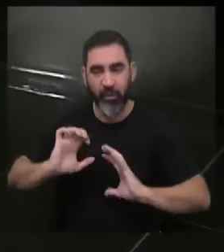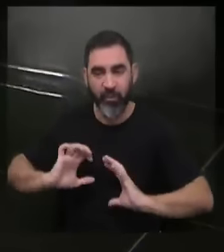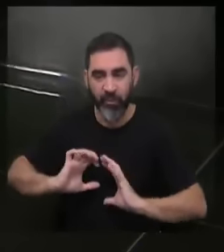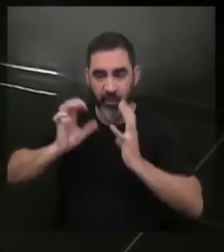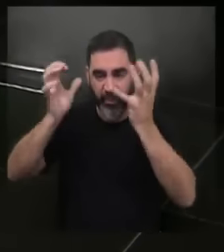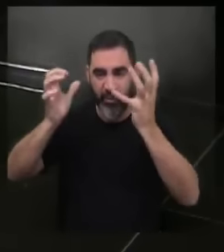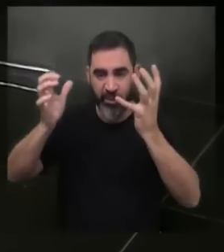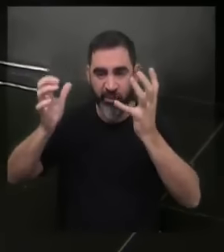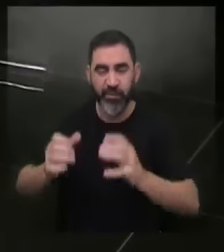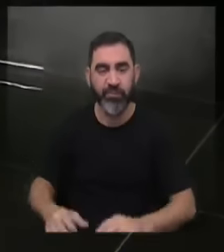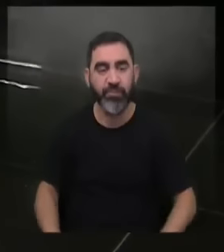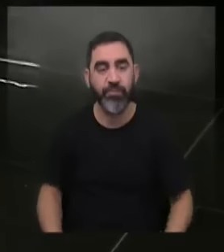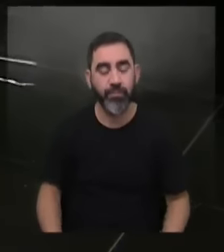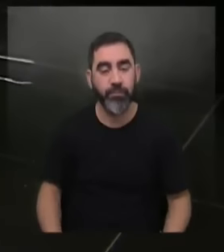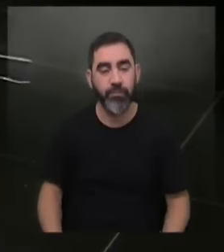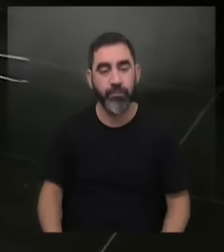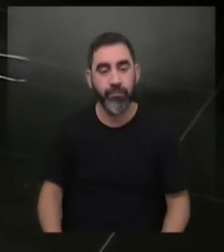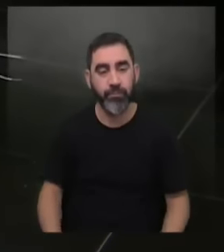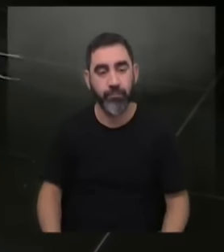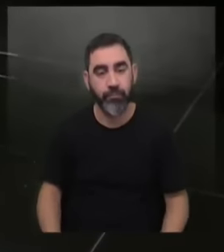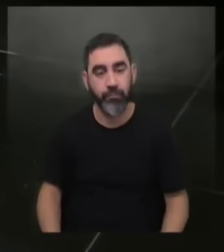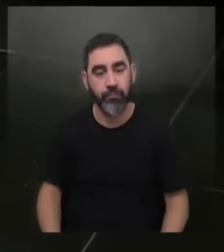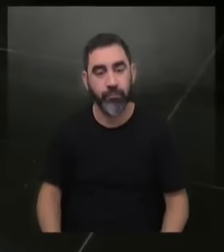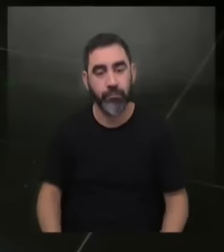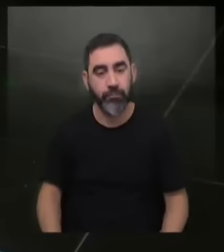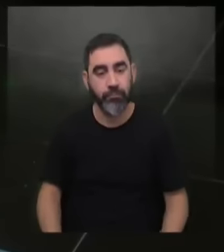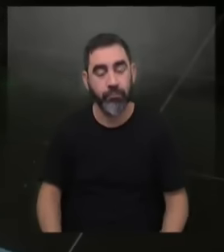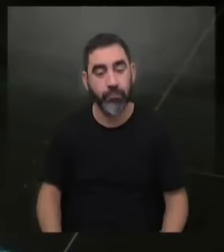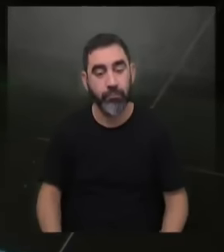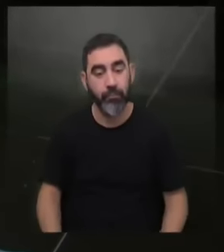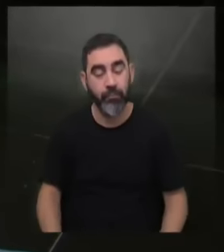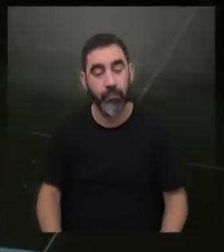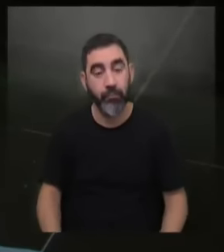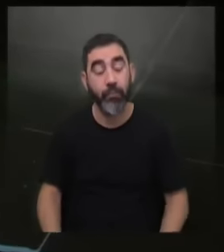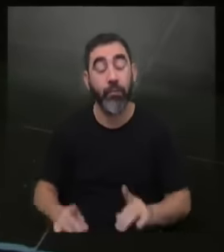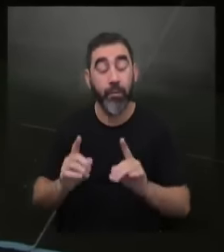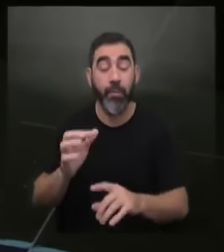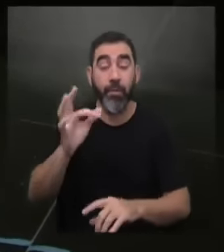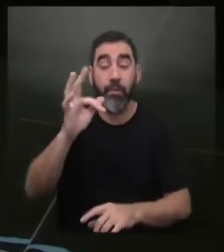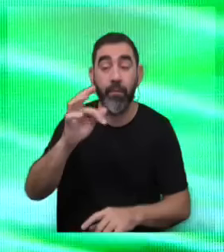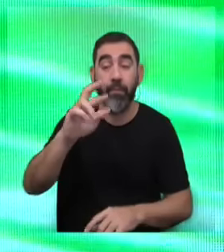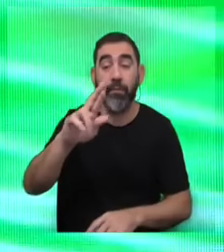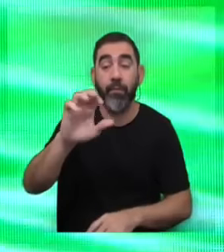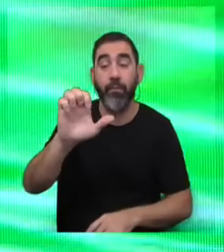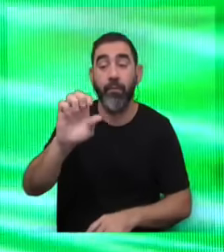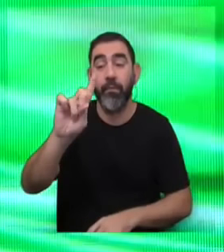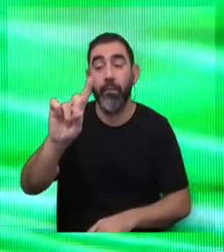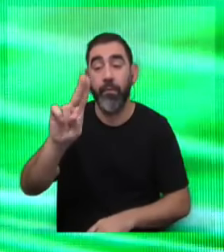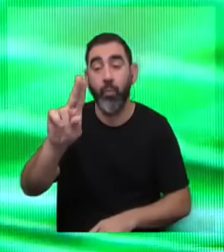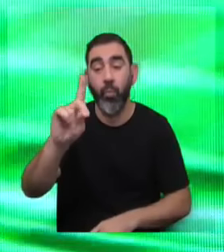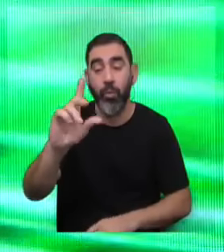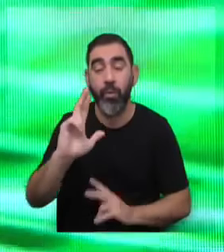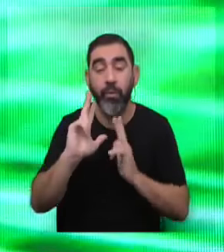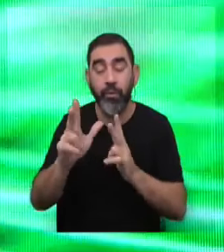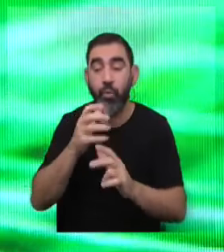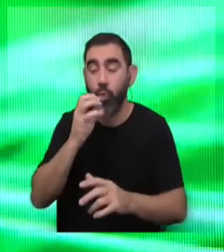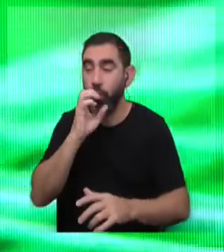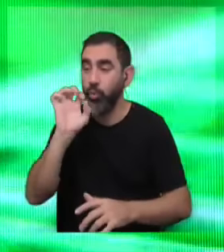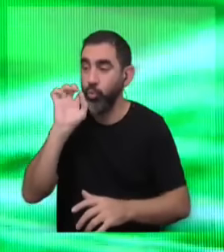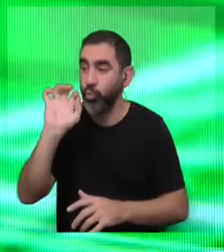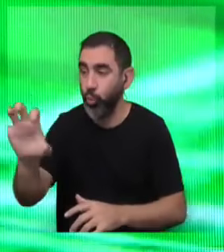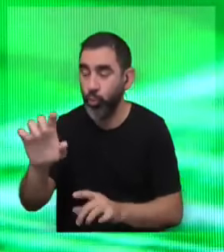llamaríamos simbólica en cierta medida como decía Freud por ejemplo cuando alguien insulta a otro en